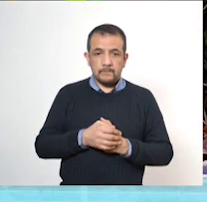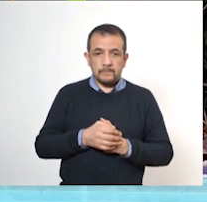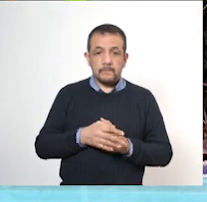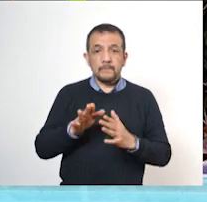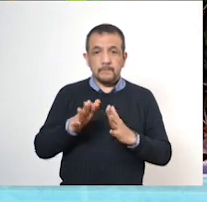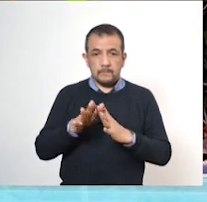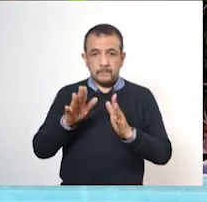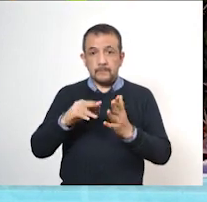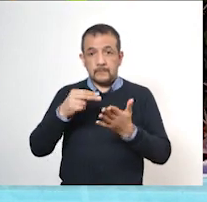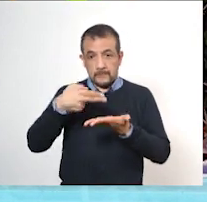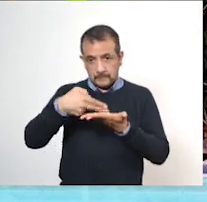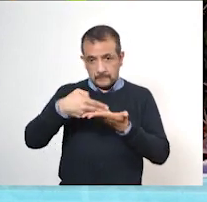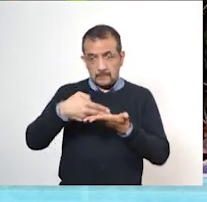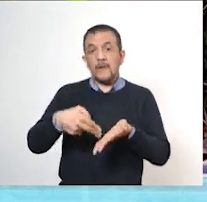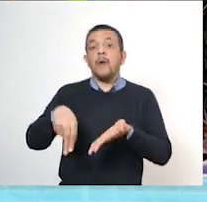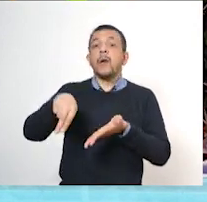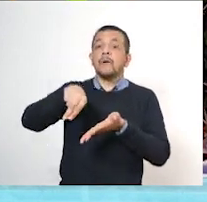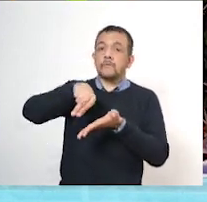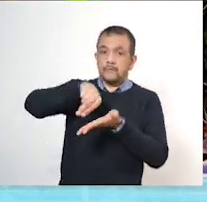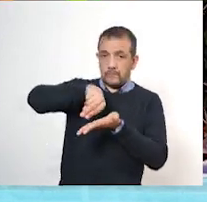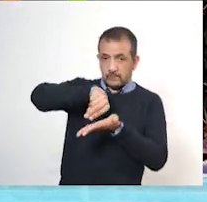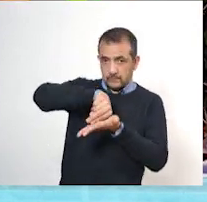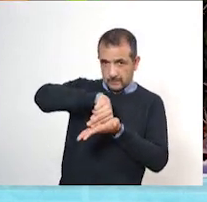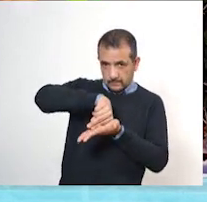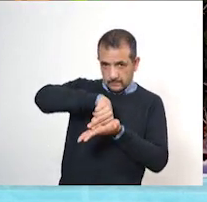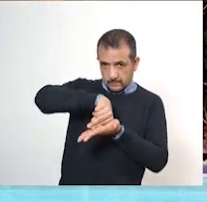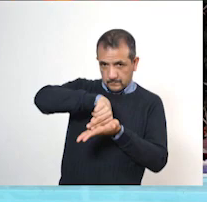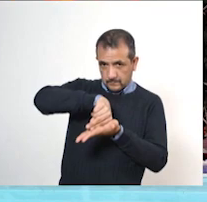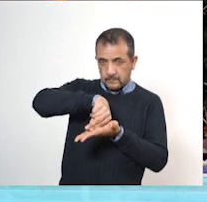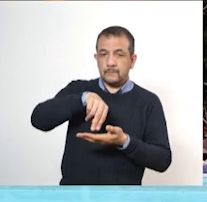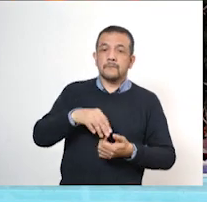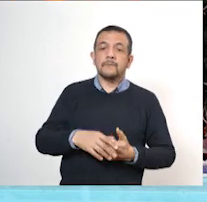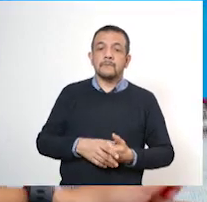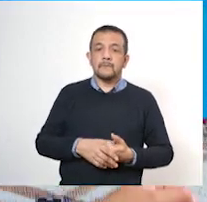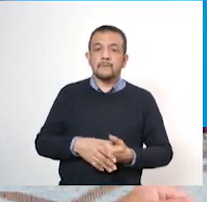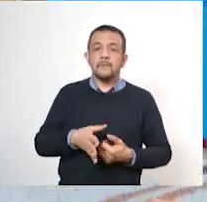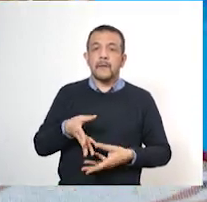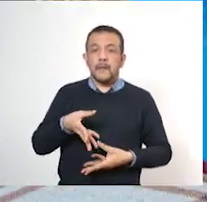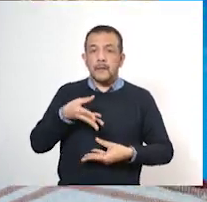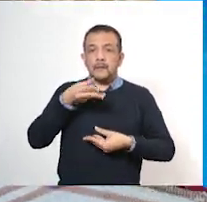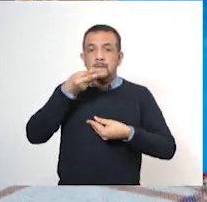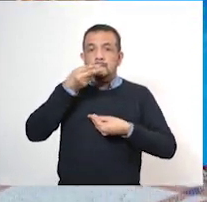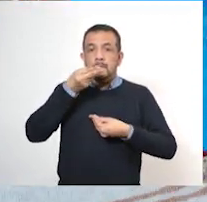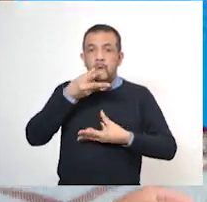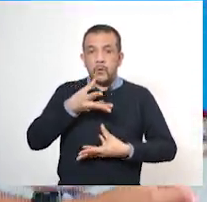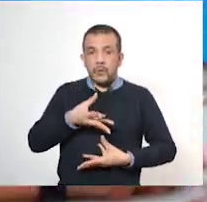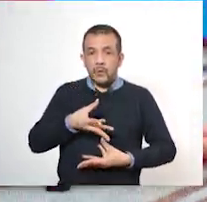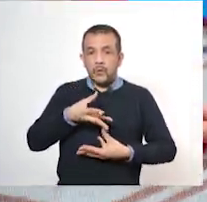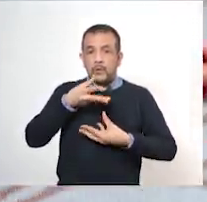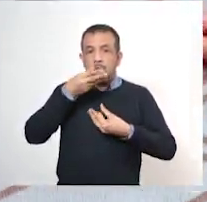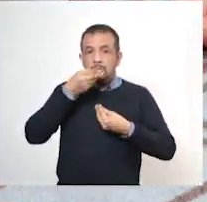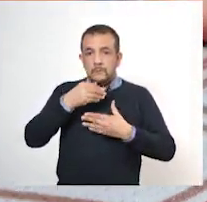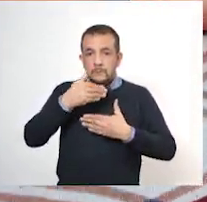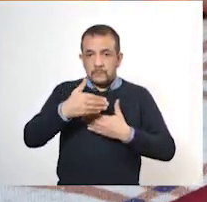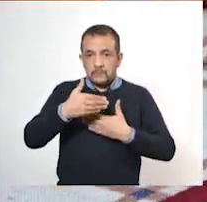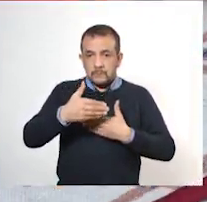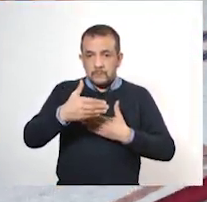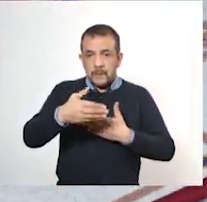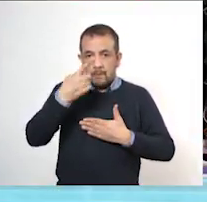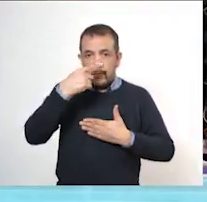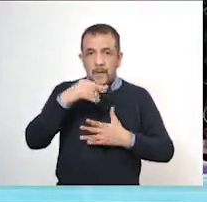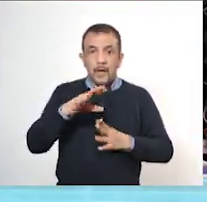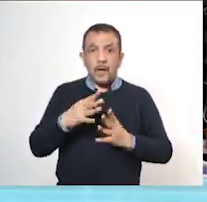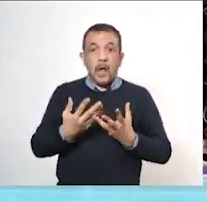Y cambiamos de perfil. Muy bien. Perfecto. Nuestra respiración tiene que ser constante para